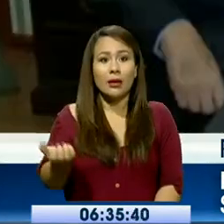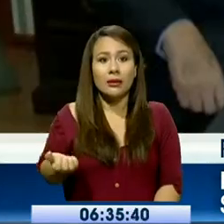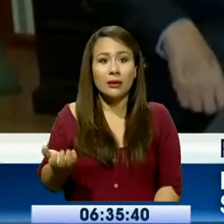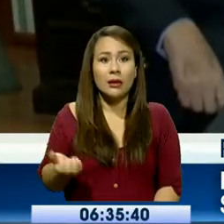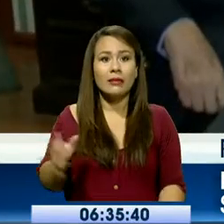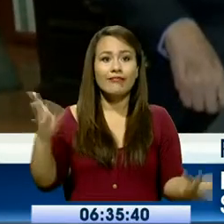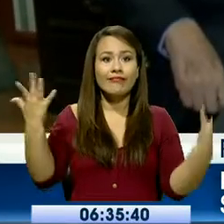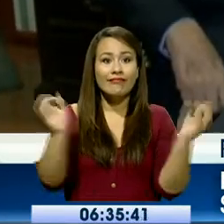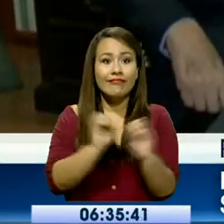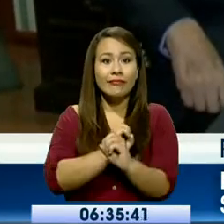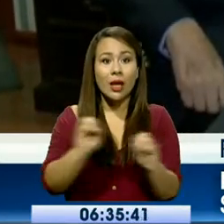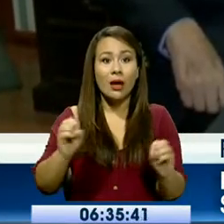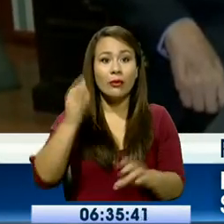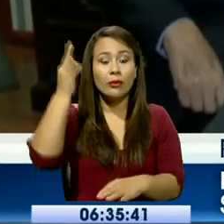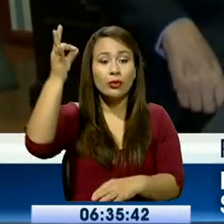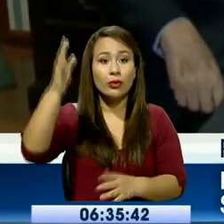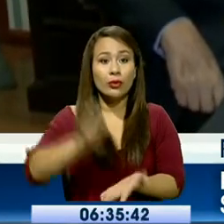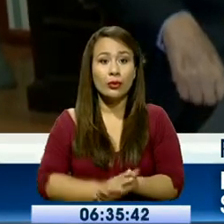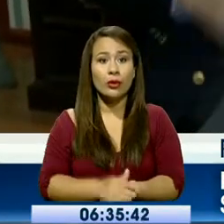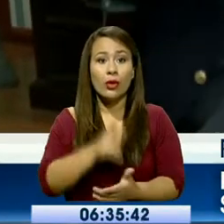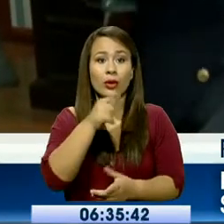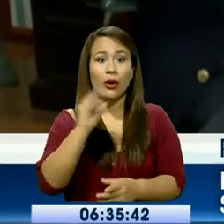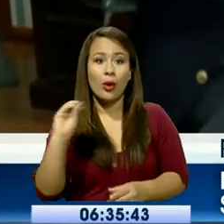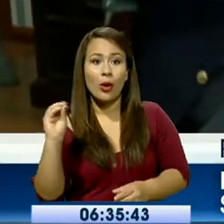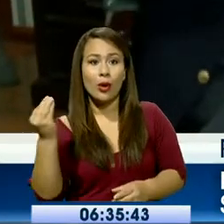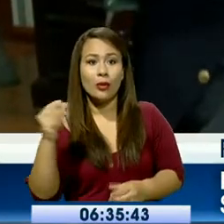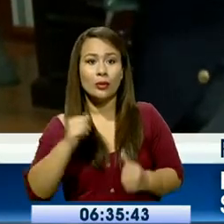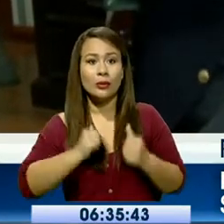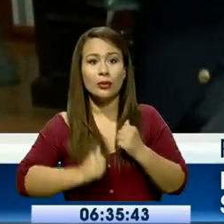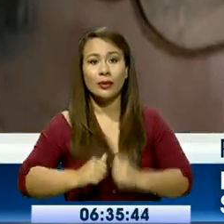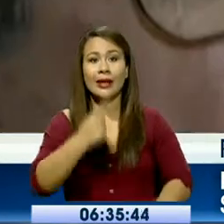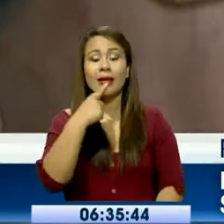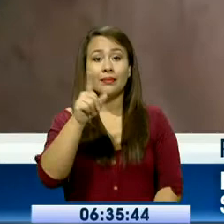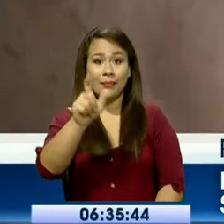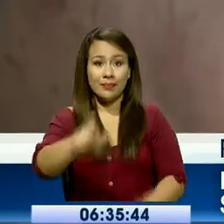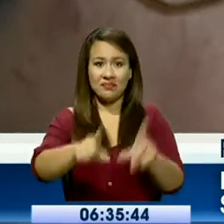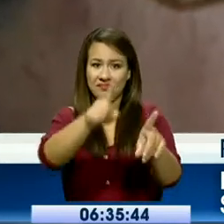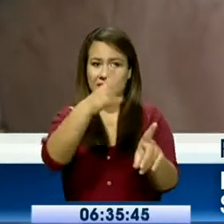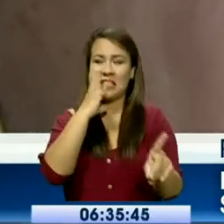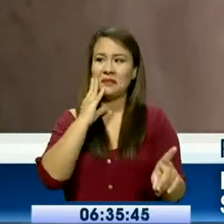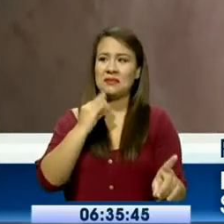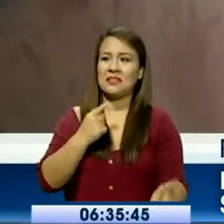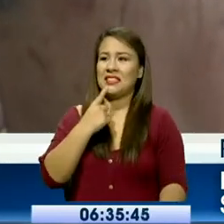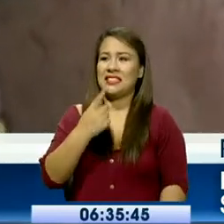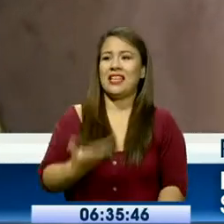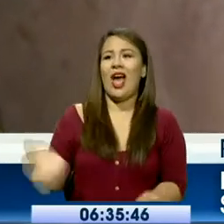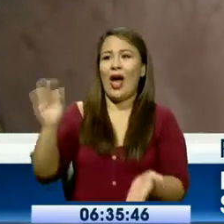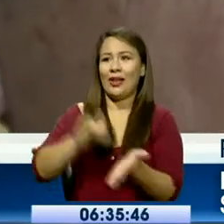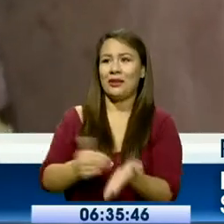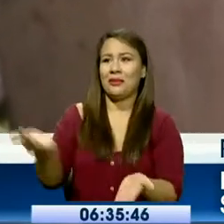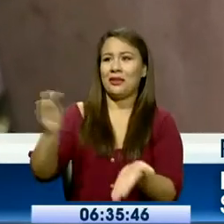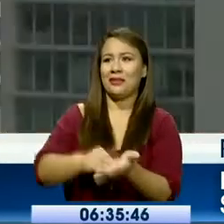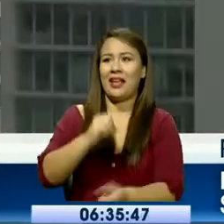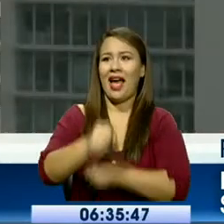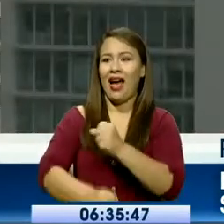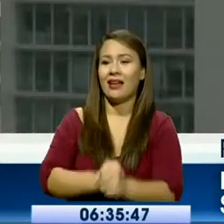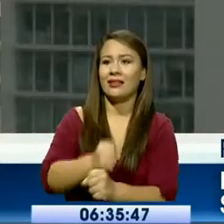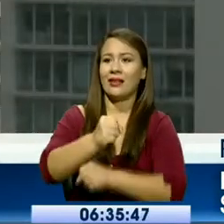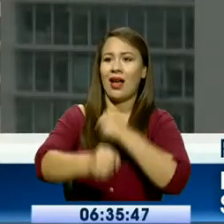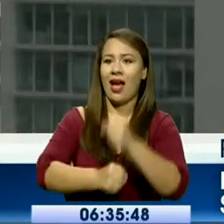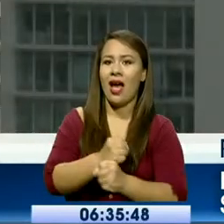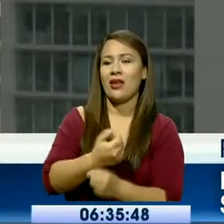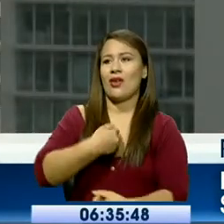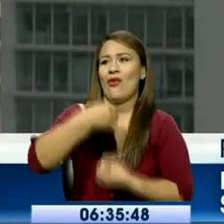expertos en temas de seguridad social aseguran que este diagnóstico no es nuevo que se lo ha venido repitiendo año tras año pero que es